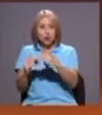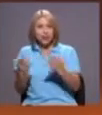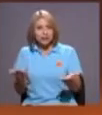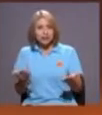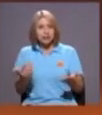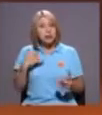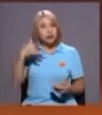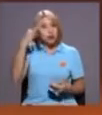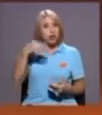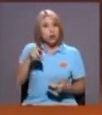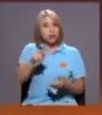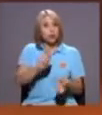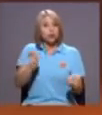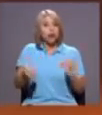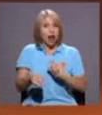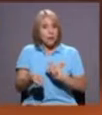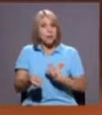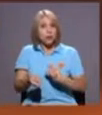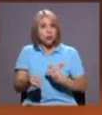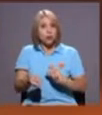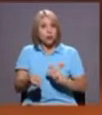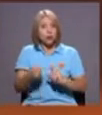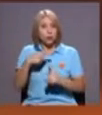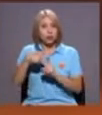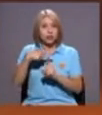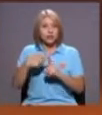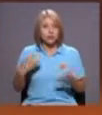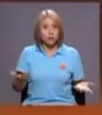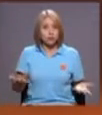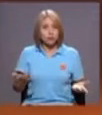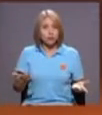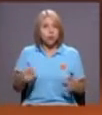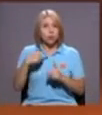es un cambio, yo creo que muy positivo